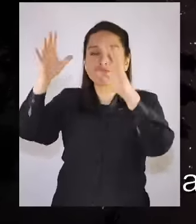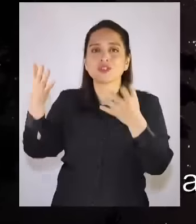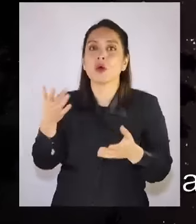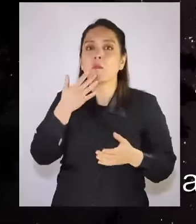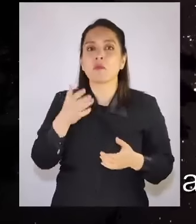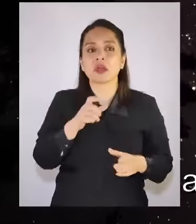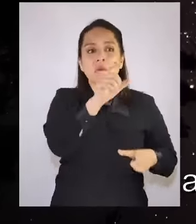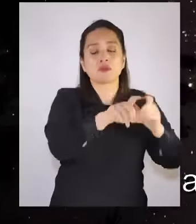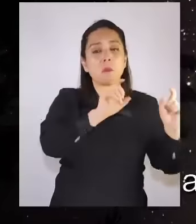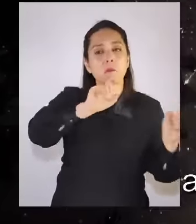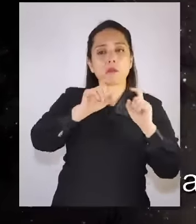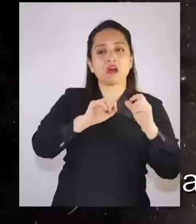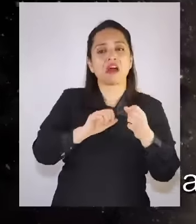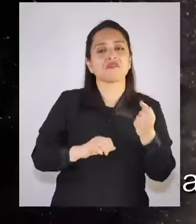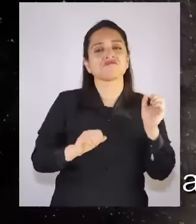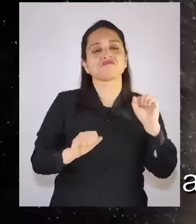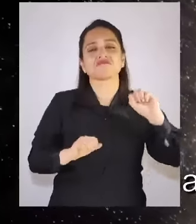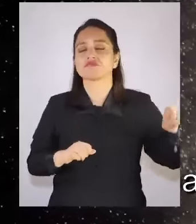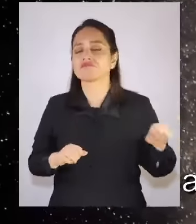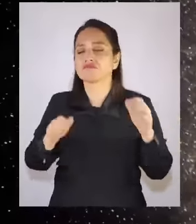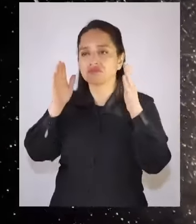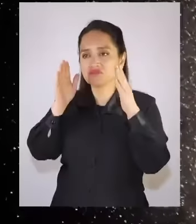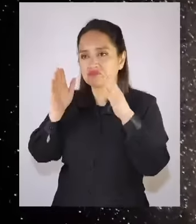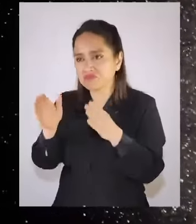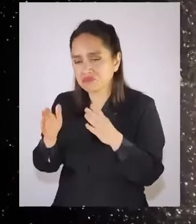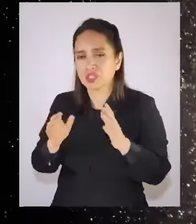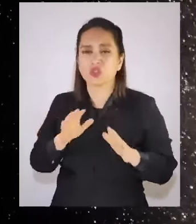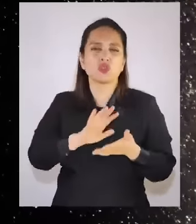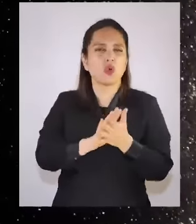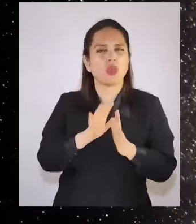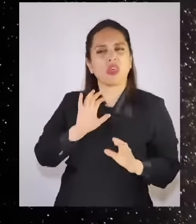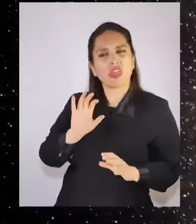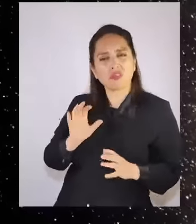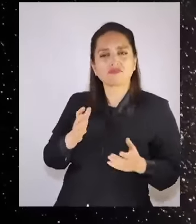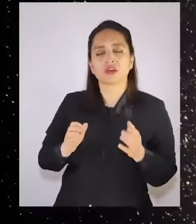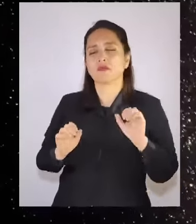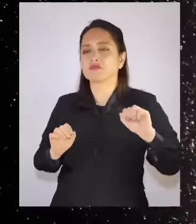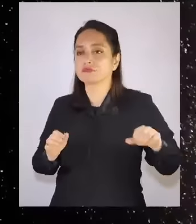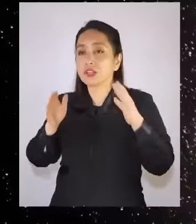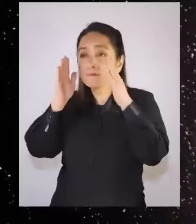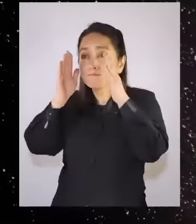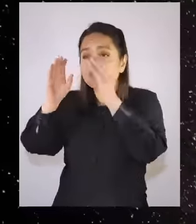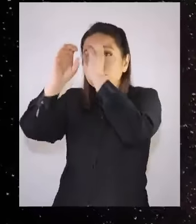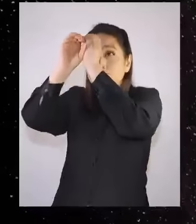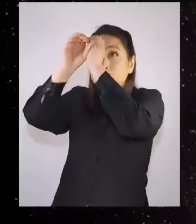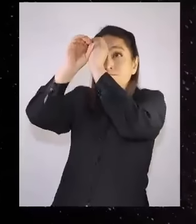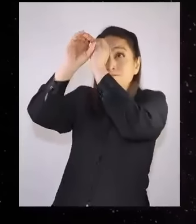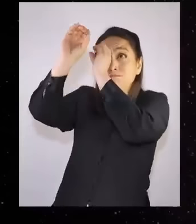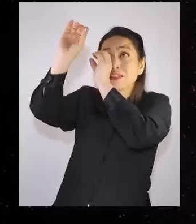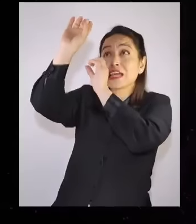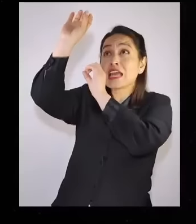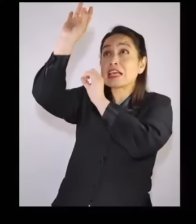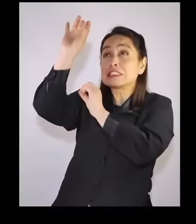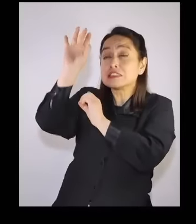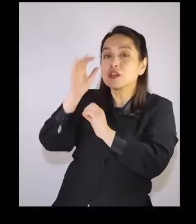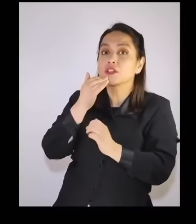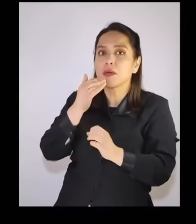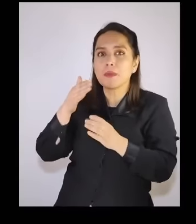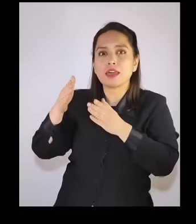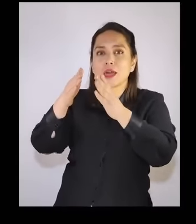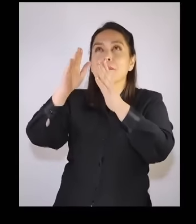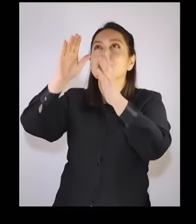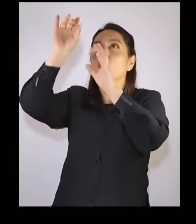al almendral, al desdén de los comerciantes y partir en busca de los diamantes de la Cruz del Sur o del Camino de Plata por